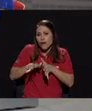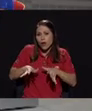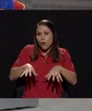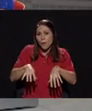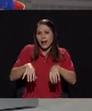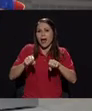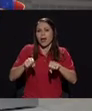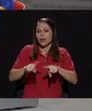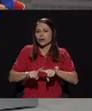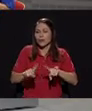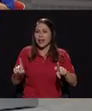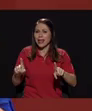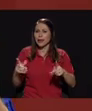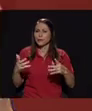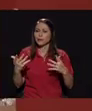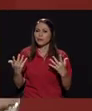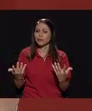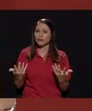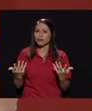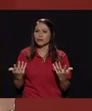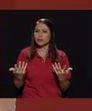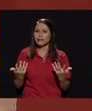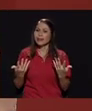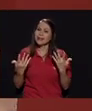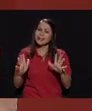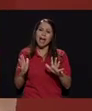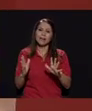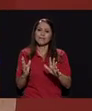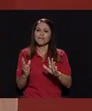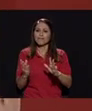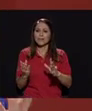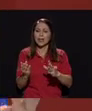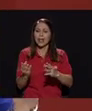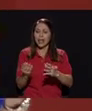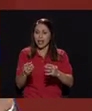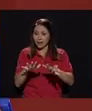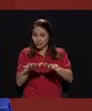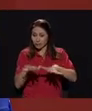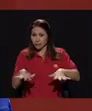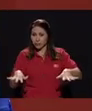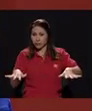han sido ya la vegetación